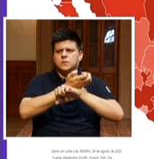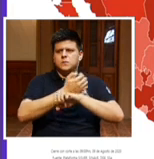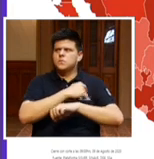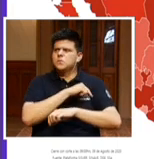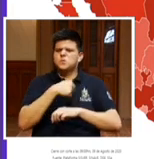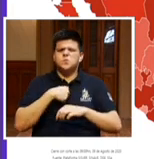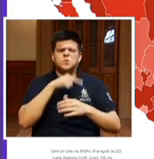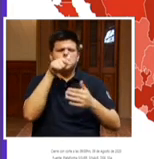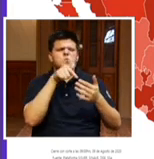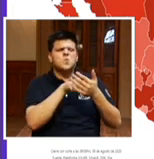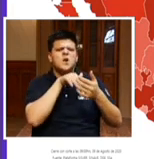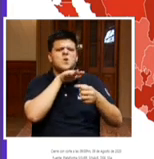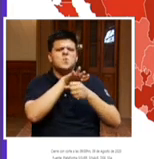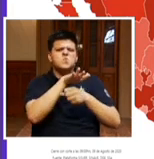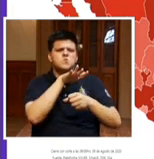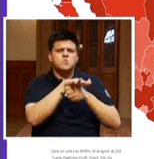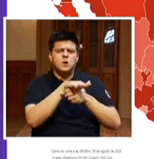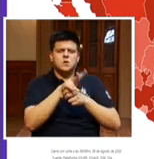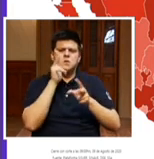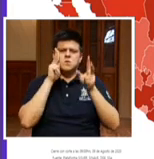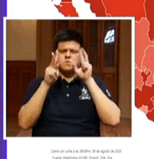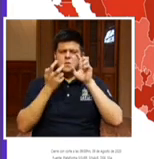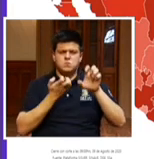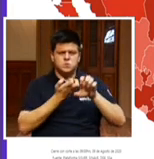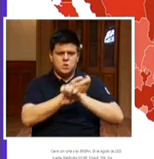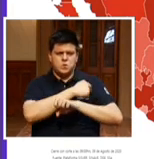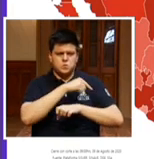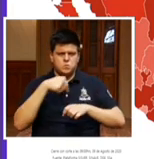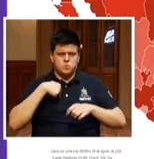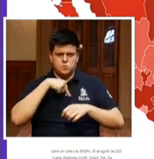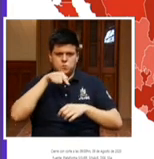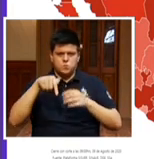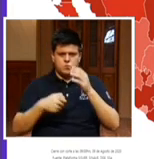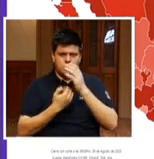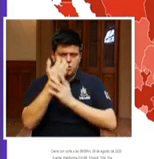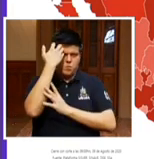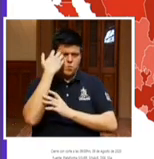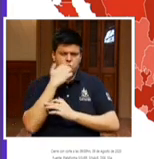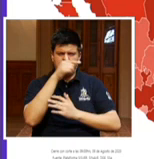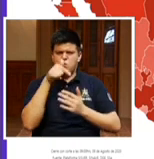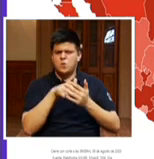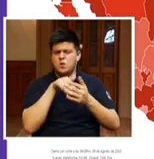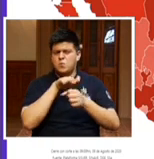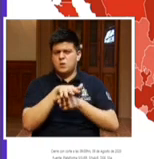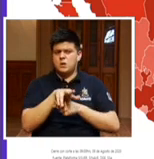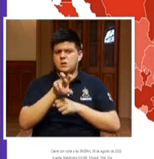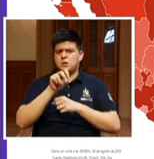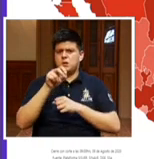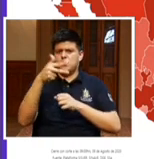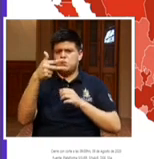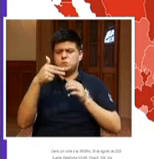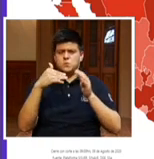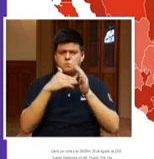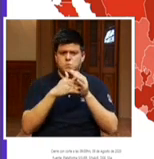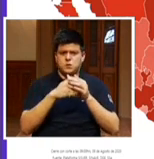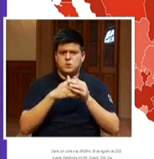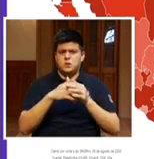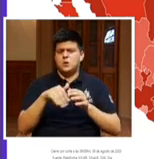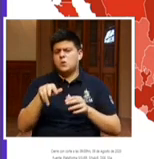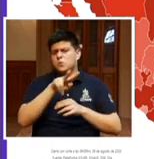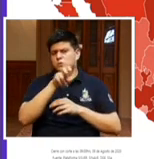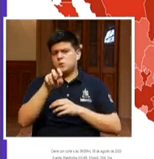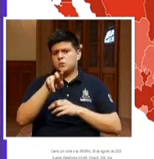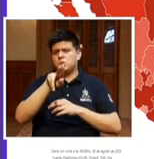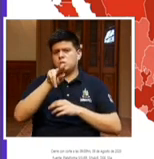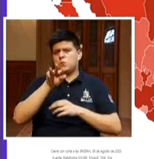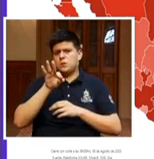está situado nuestro estado? Con las cifras estatales, Nuevo León está en tercer lugar con 38,655 casos. Y